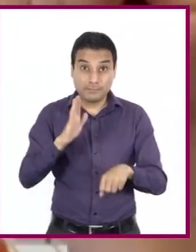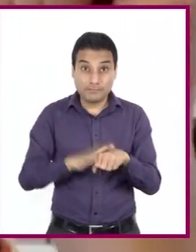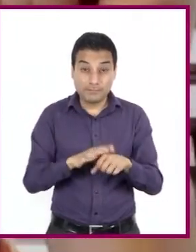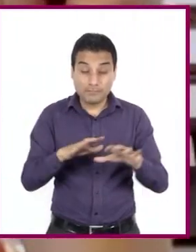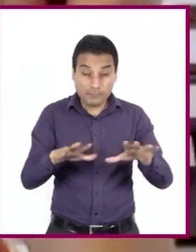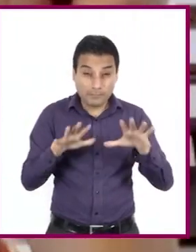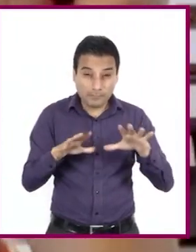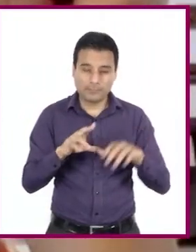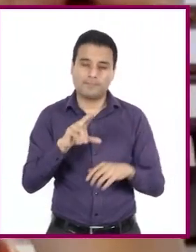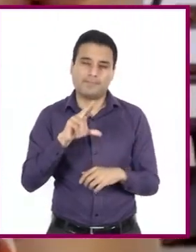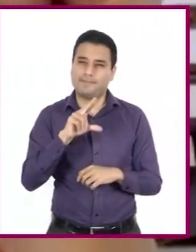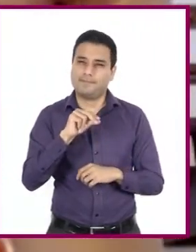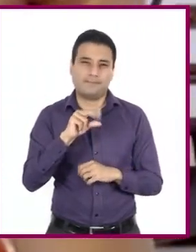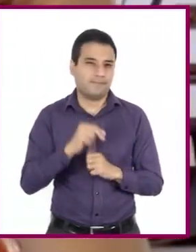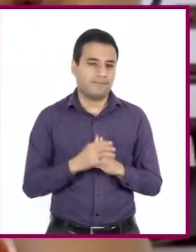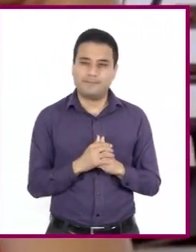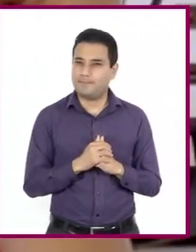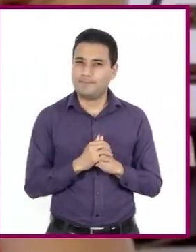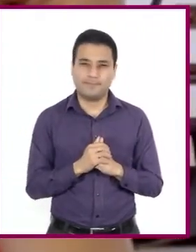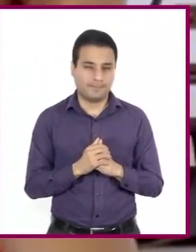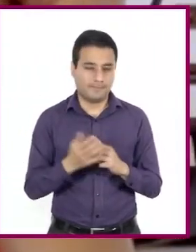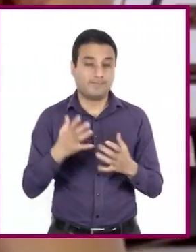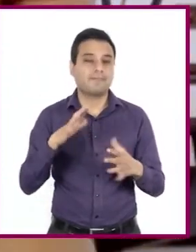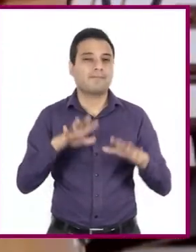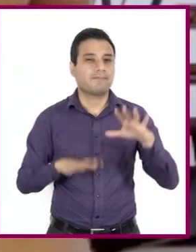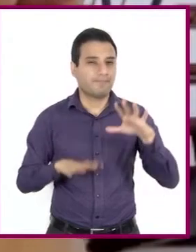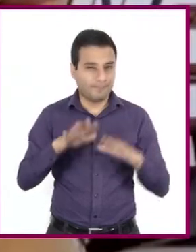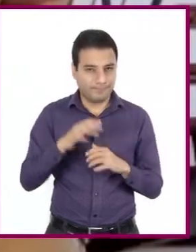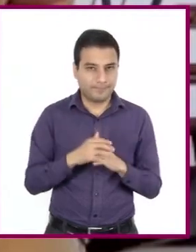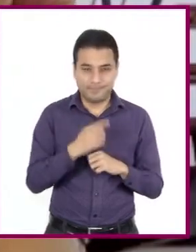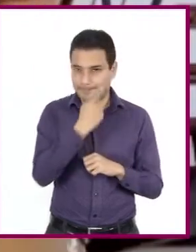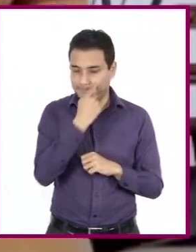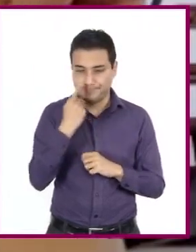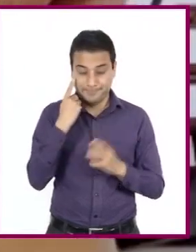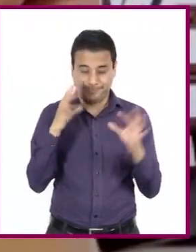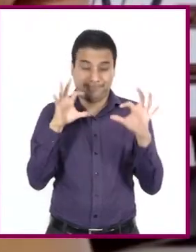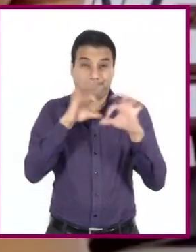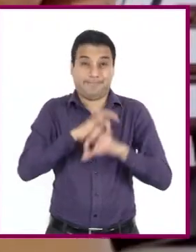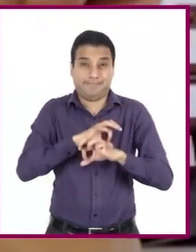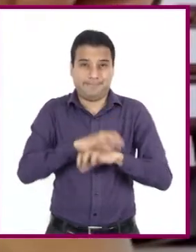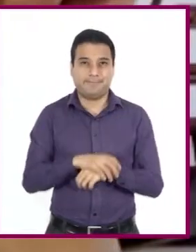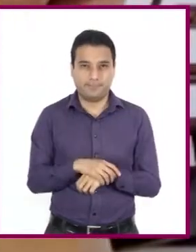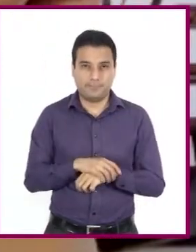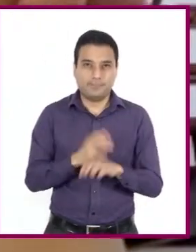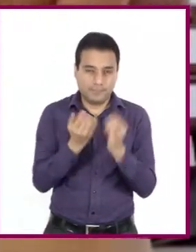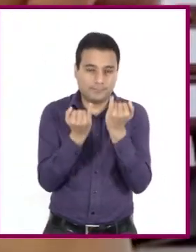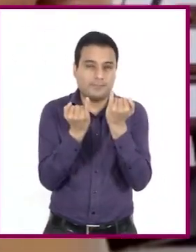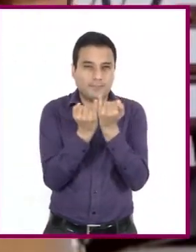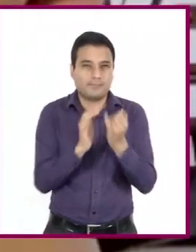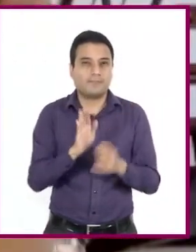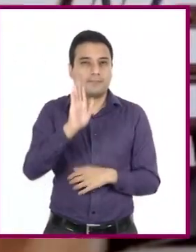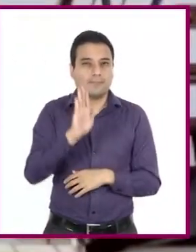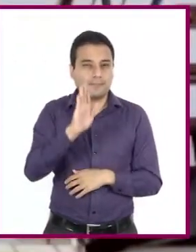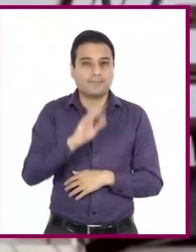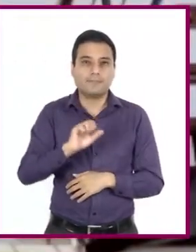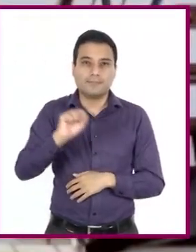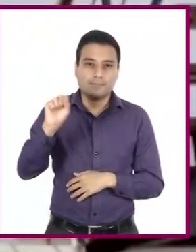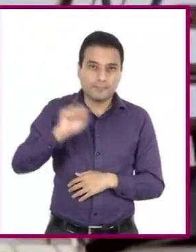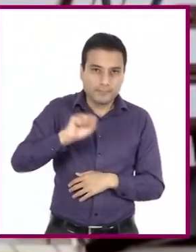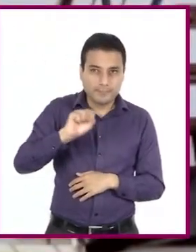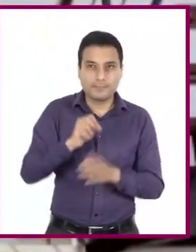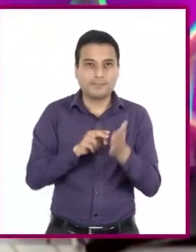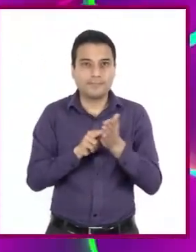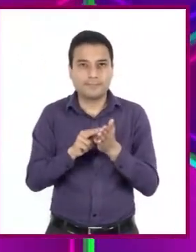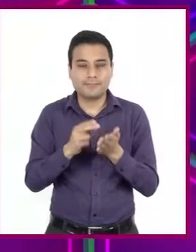o potencial expresivo. A veces pueden generar ruido. Por lo tanto, como la sal, o la pimienta o el chile, hay que usarlos con